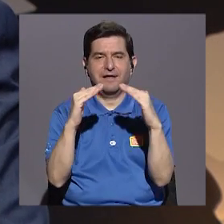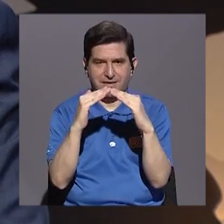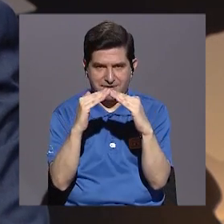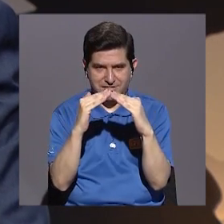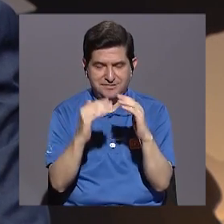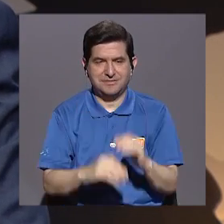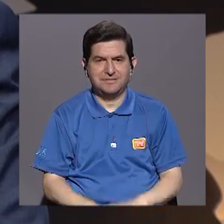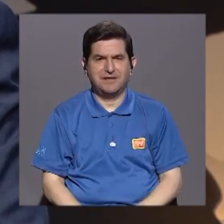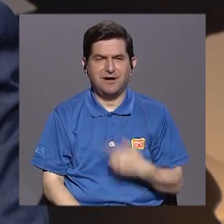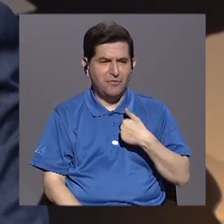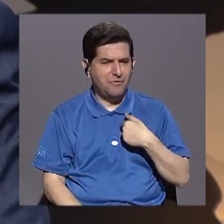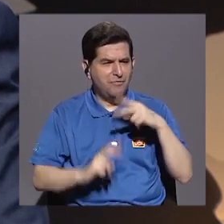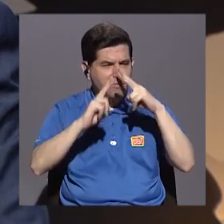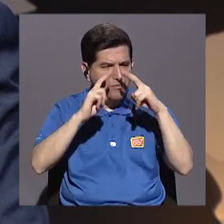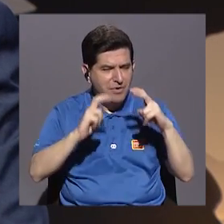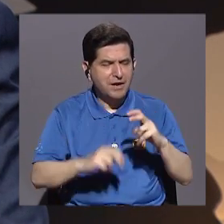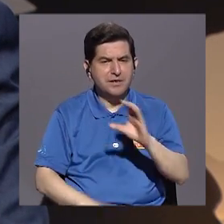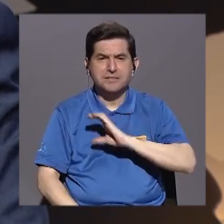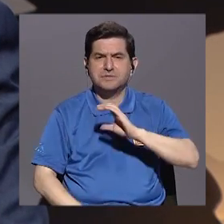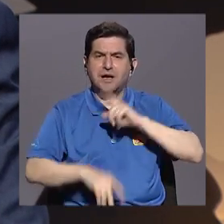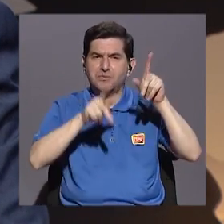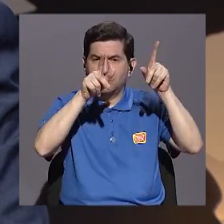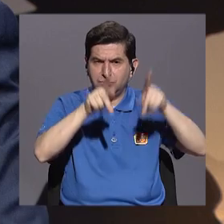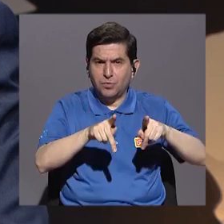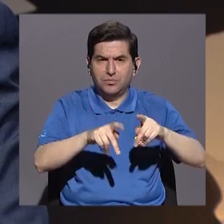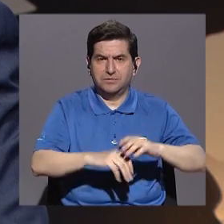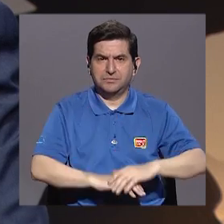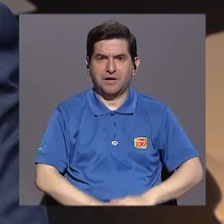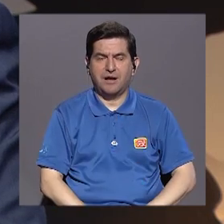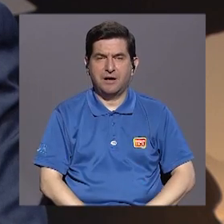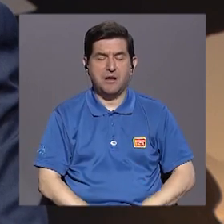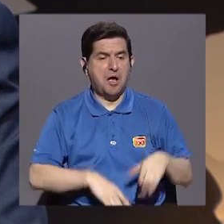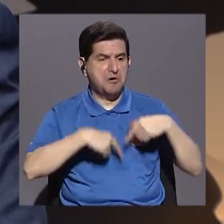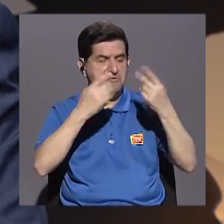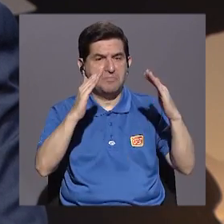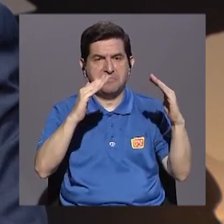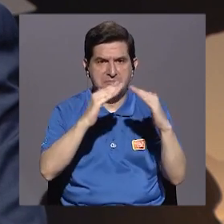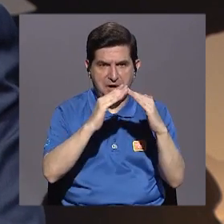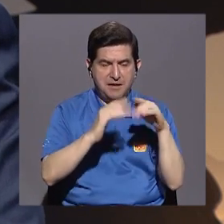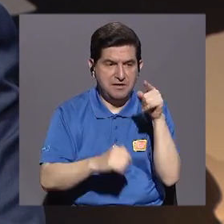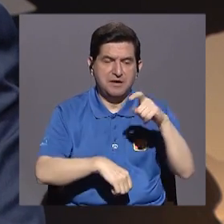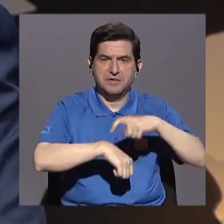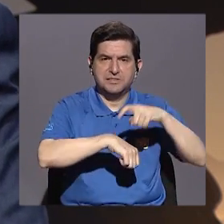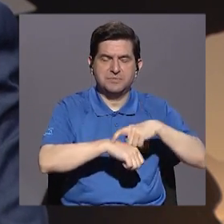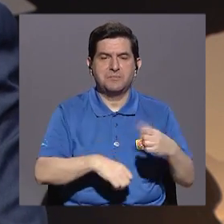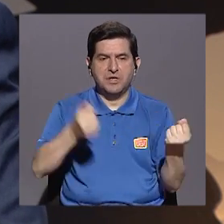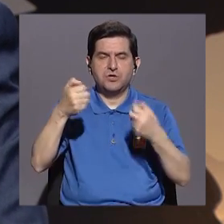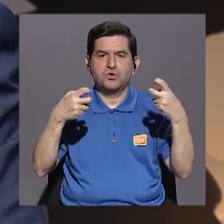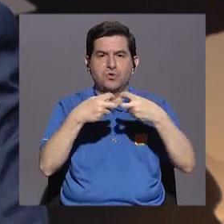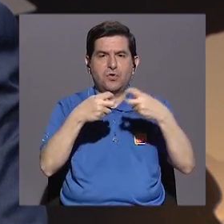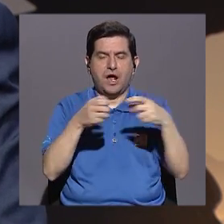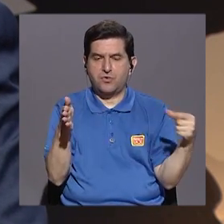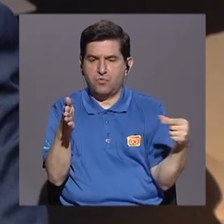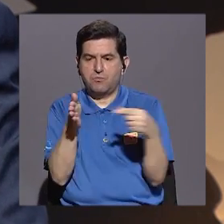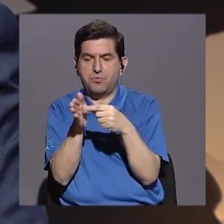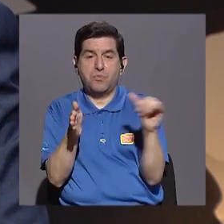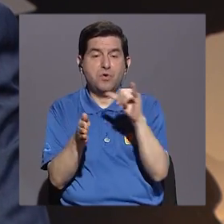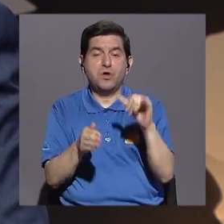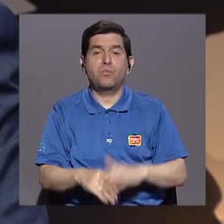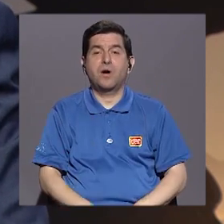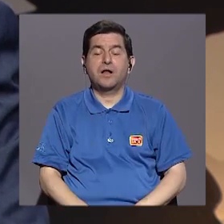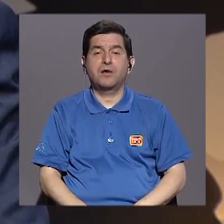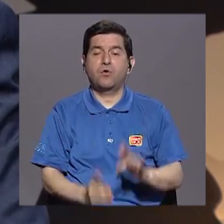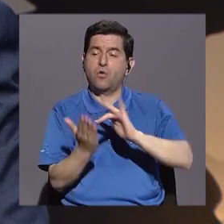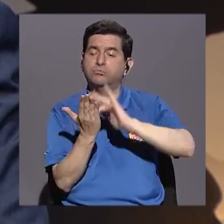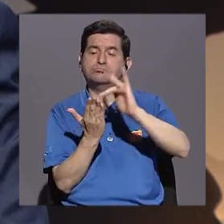sino la medida el comportamiento de las personas es regresar a casa y cargan el vehículo erecto casi como lo hacemos con los celulares